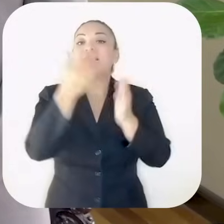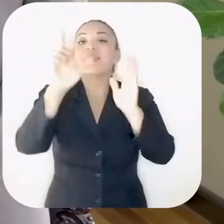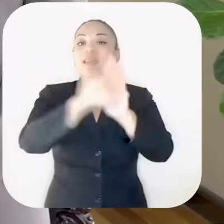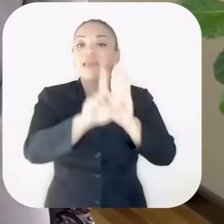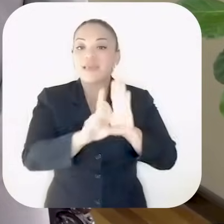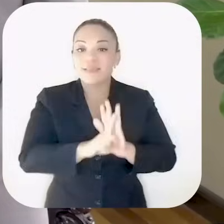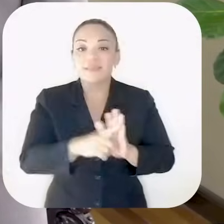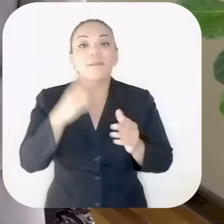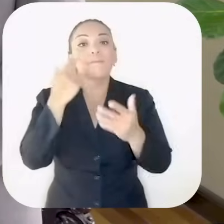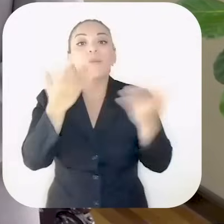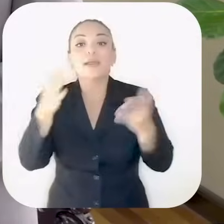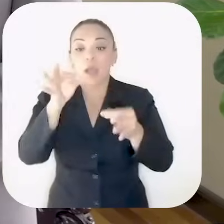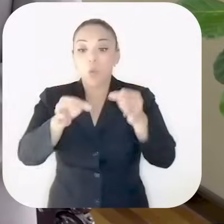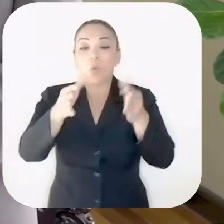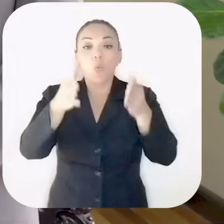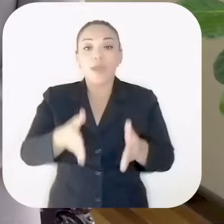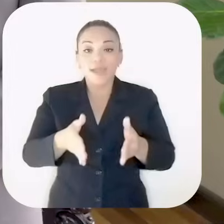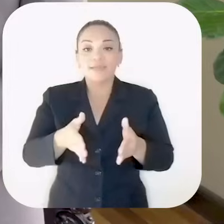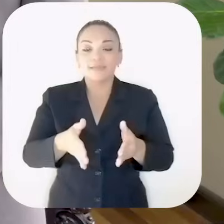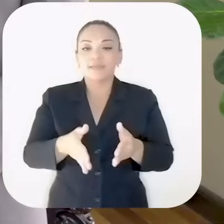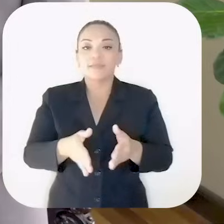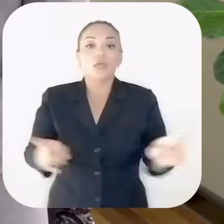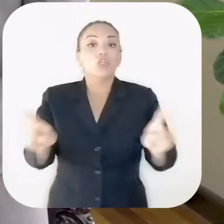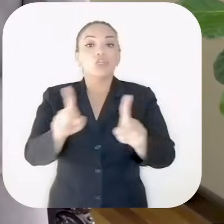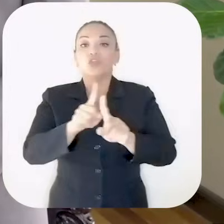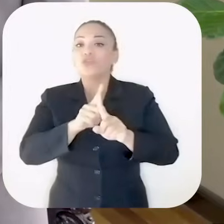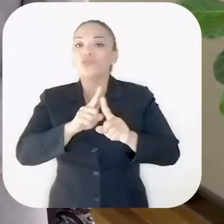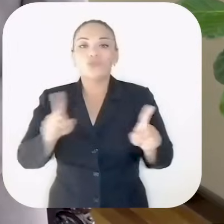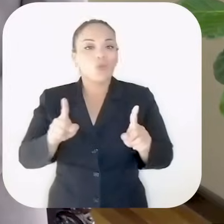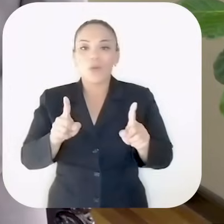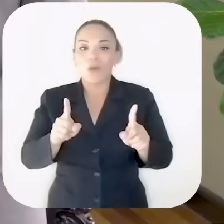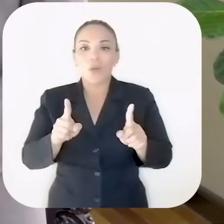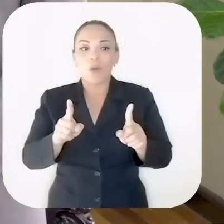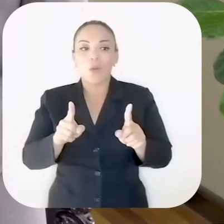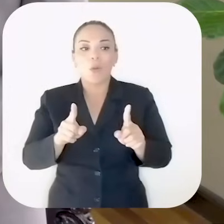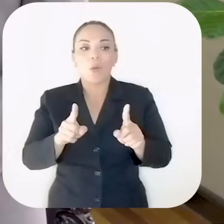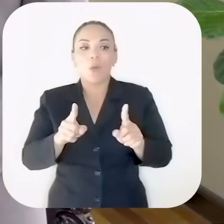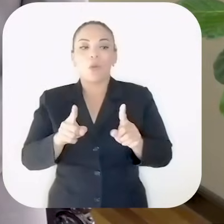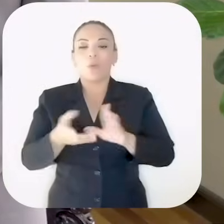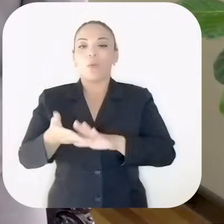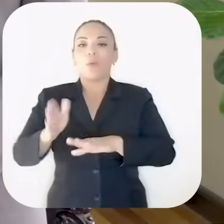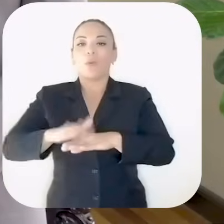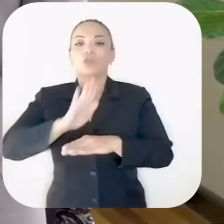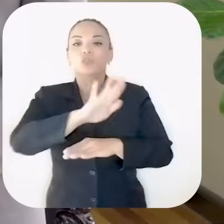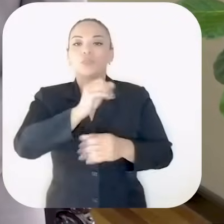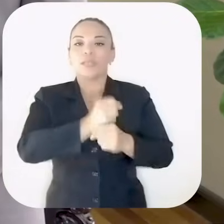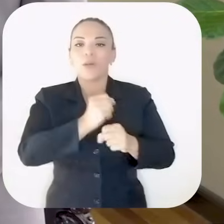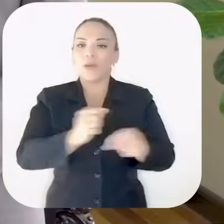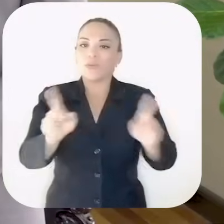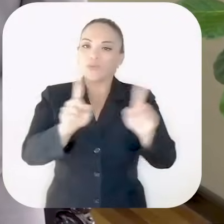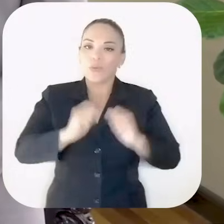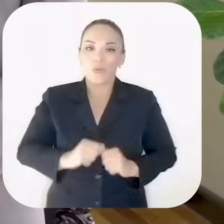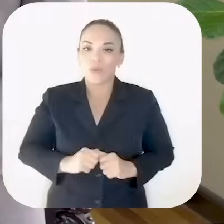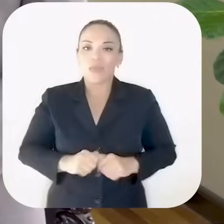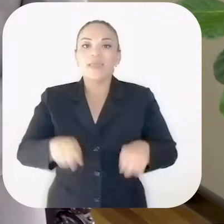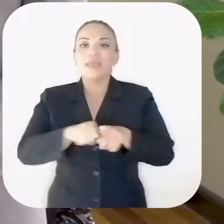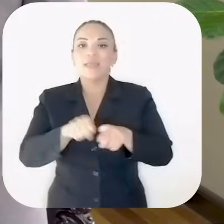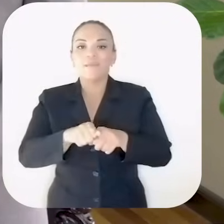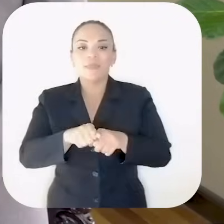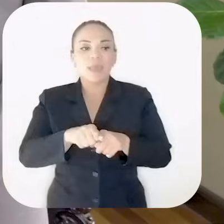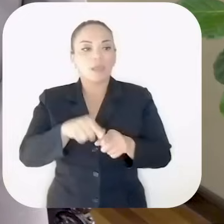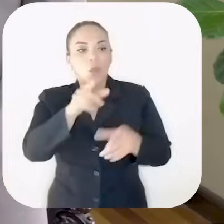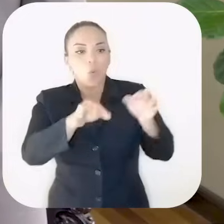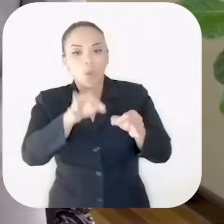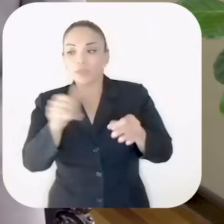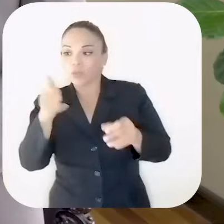los jueces no tengan discreción al hacer su trabajo y que no sean sujetos ni de presiones económicas y